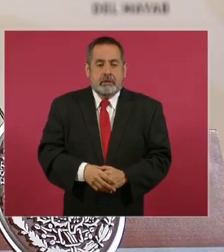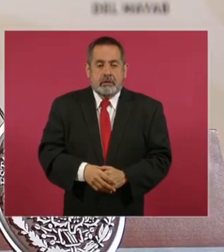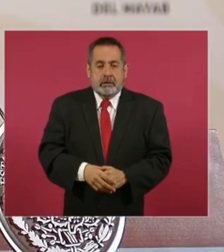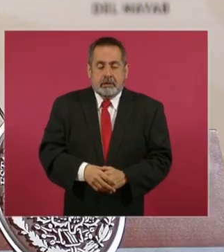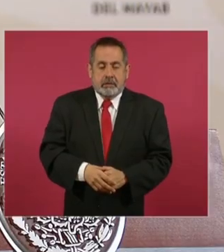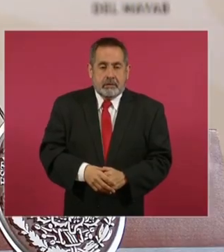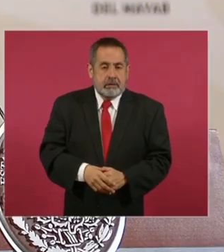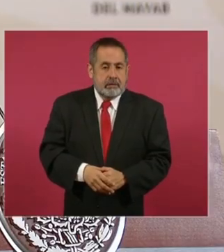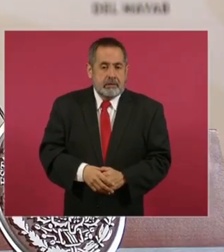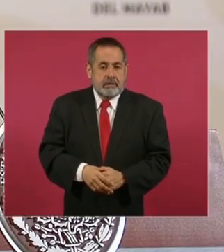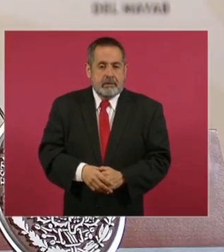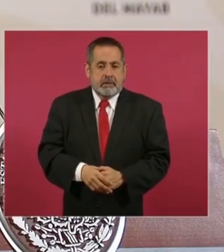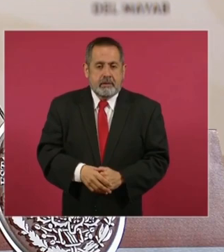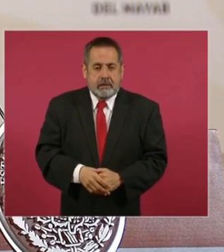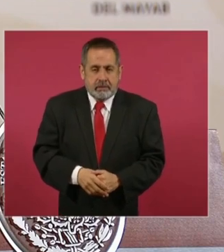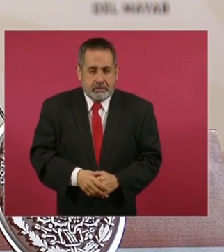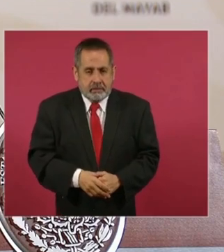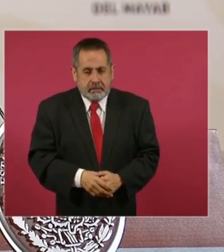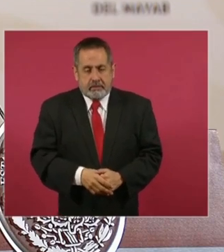Allá